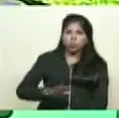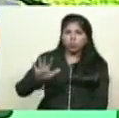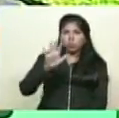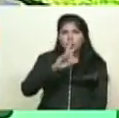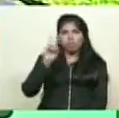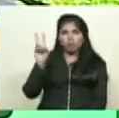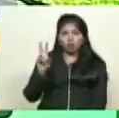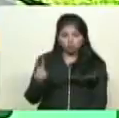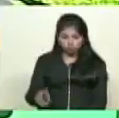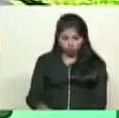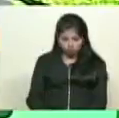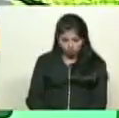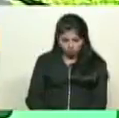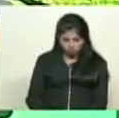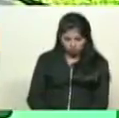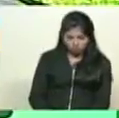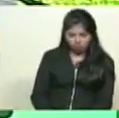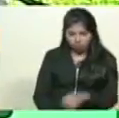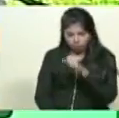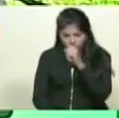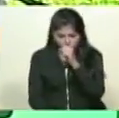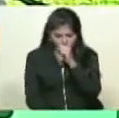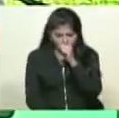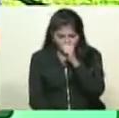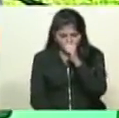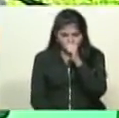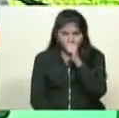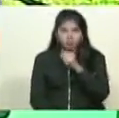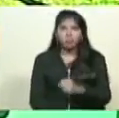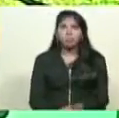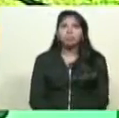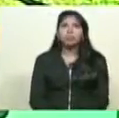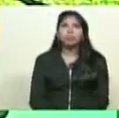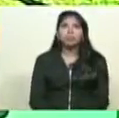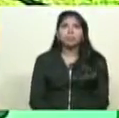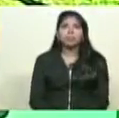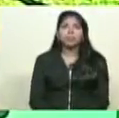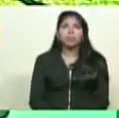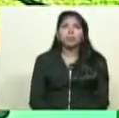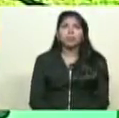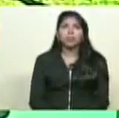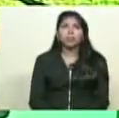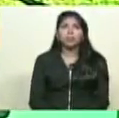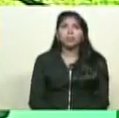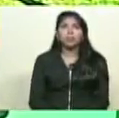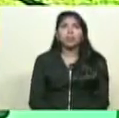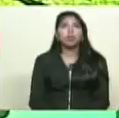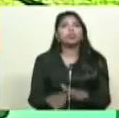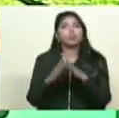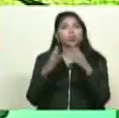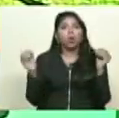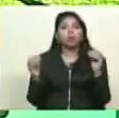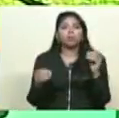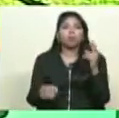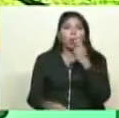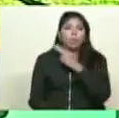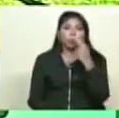los Consejos Productivos de Trabajadores y Trabajadoras por el Socialismo Bolivariano, todo es un compromiso.